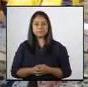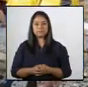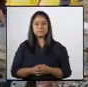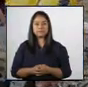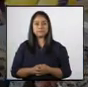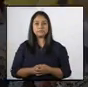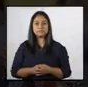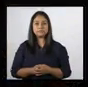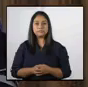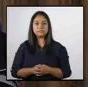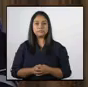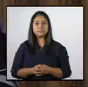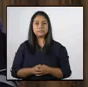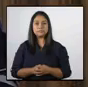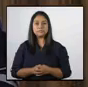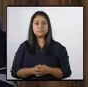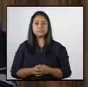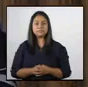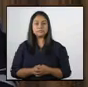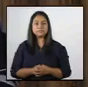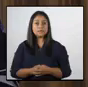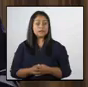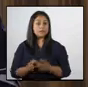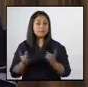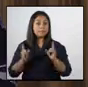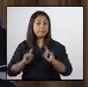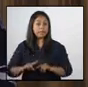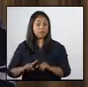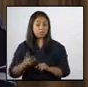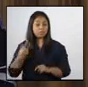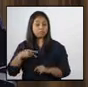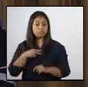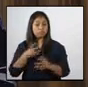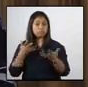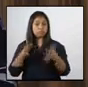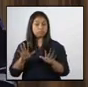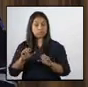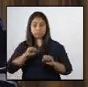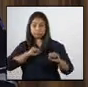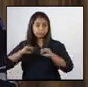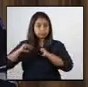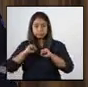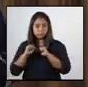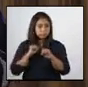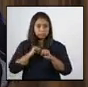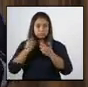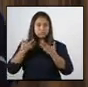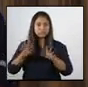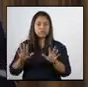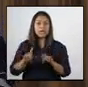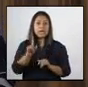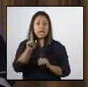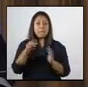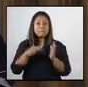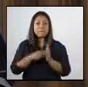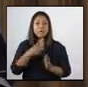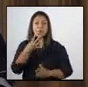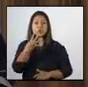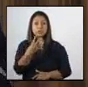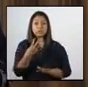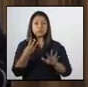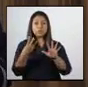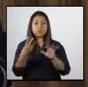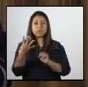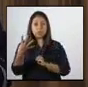a pero sin embargo hemos tomado acciones primero 1.484